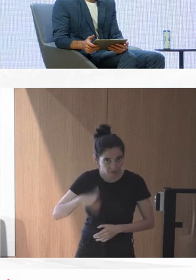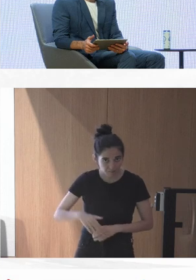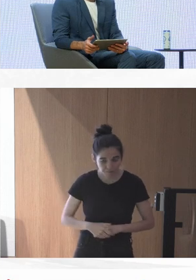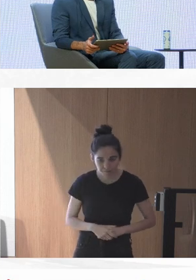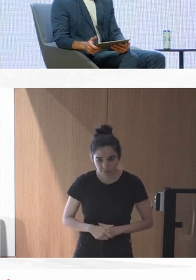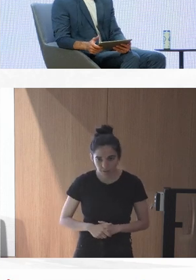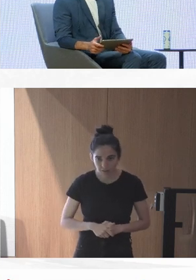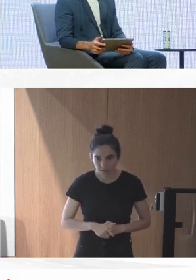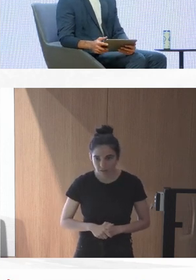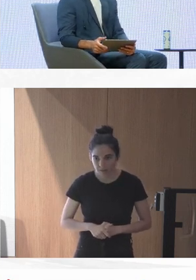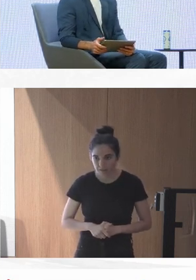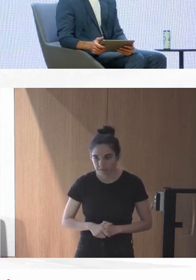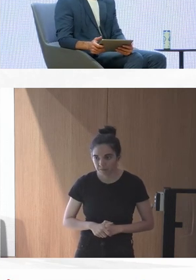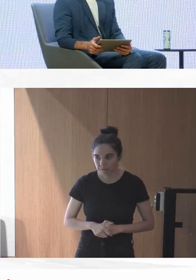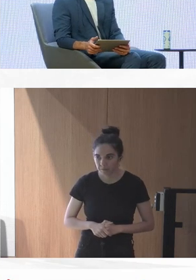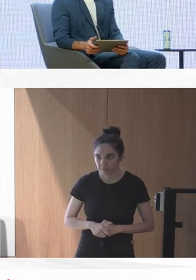Creo que